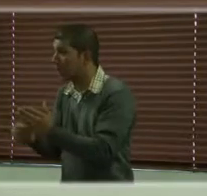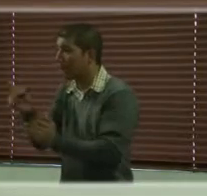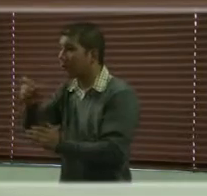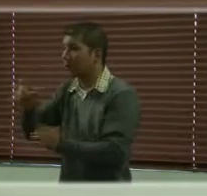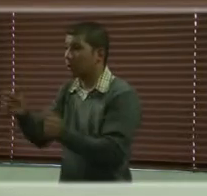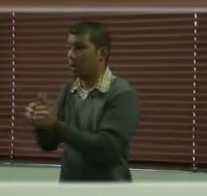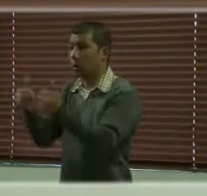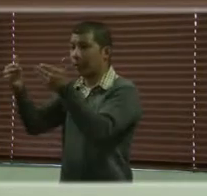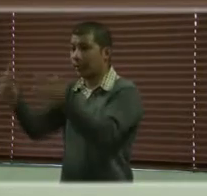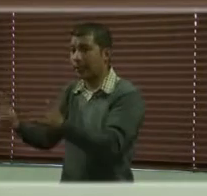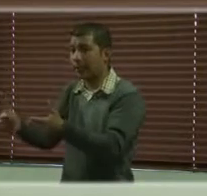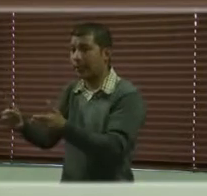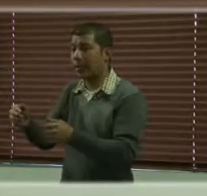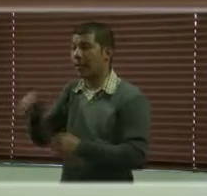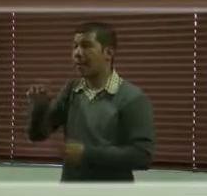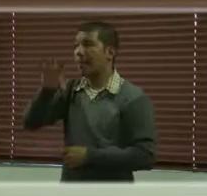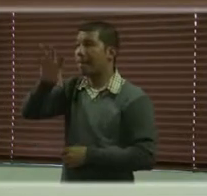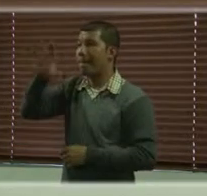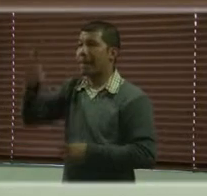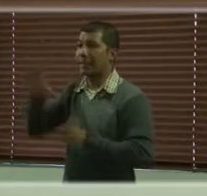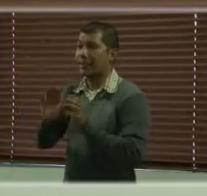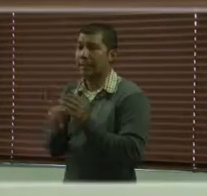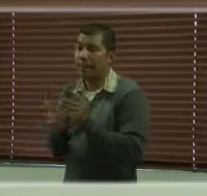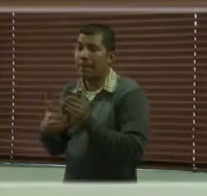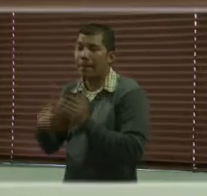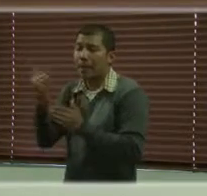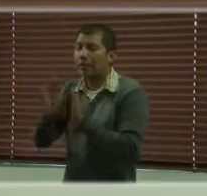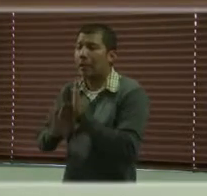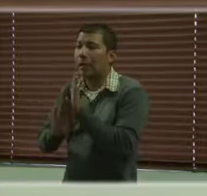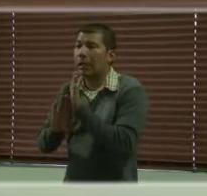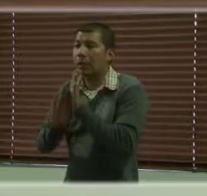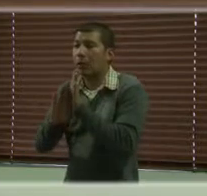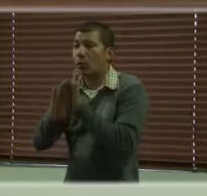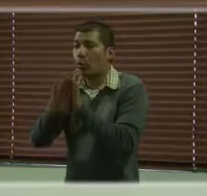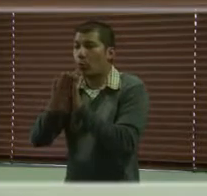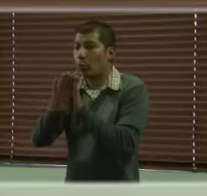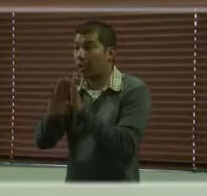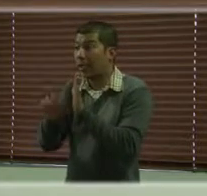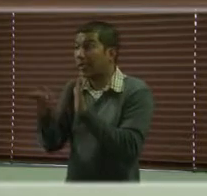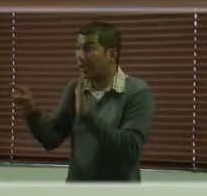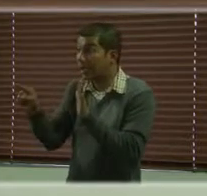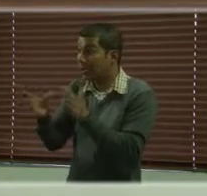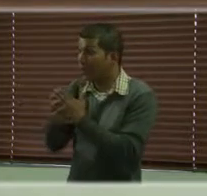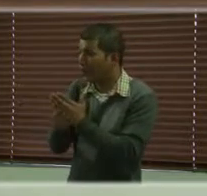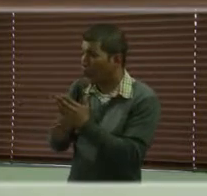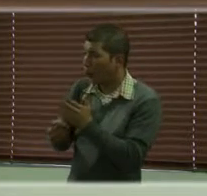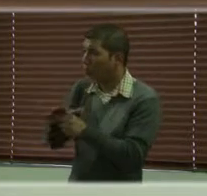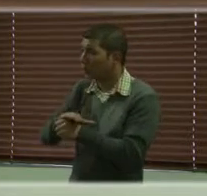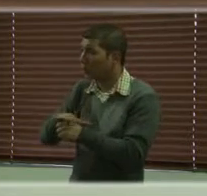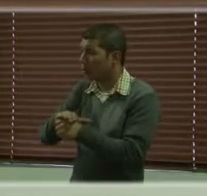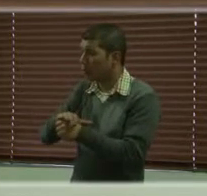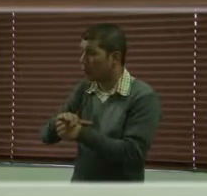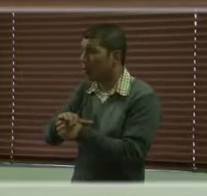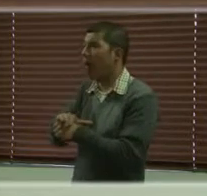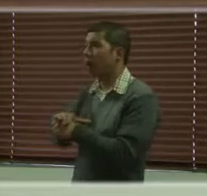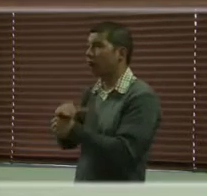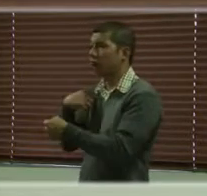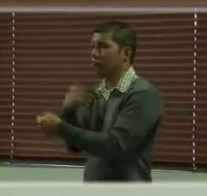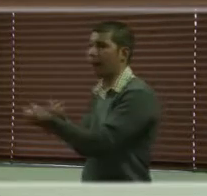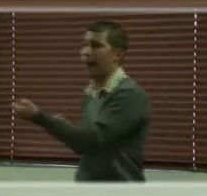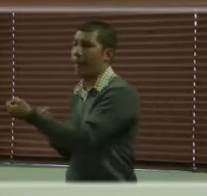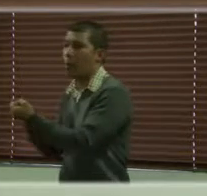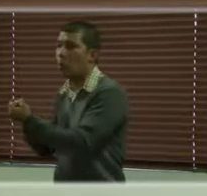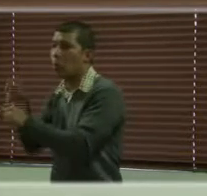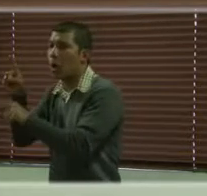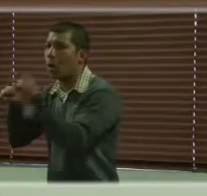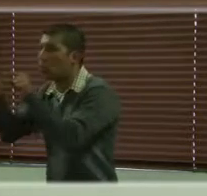discapacidad en los países en desarrollo concretamente para que cuando ese país en concreto vaya a ser examinado por el comité puedan viajar algunos